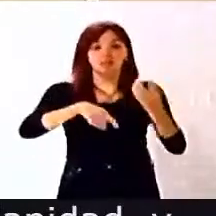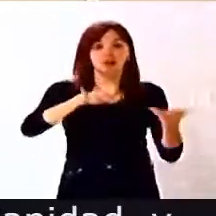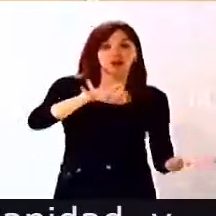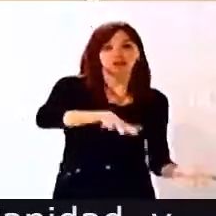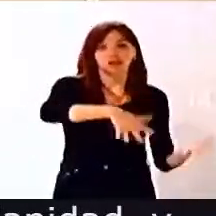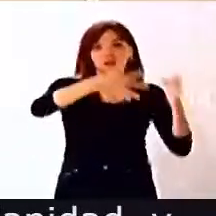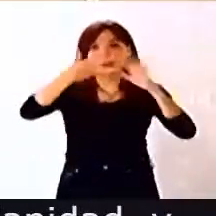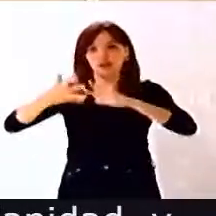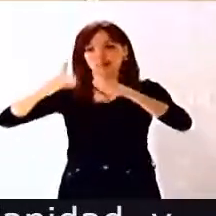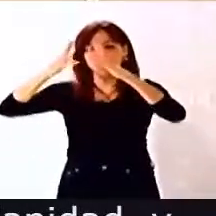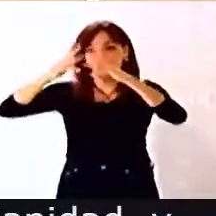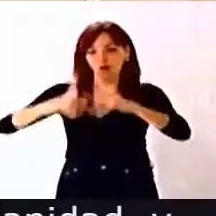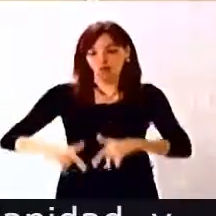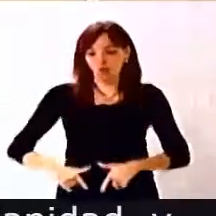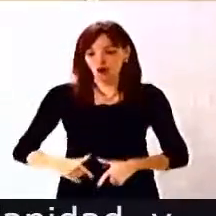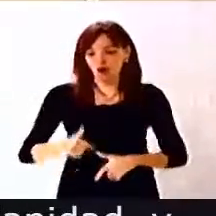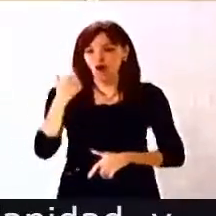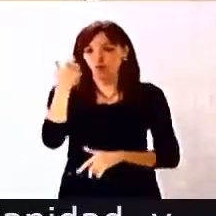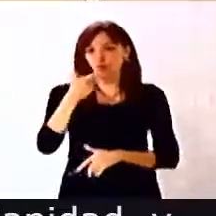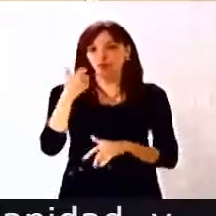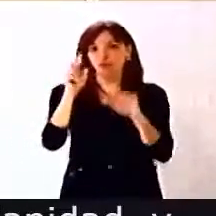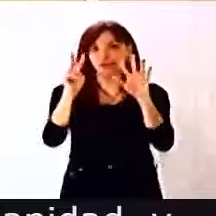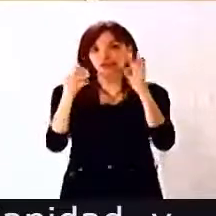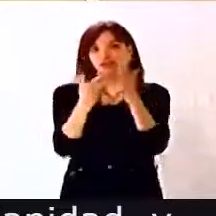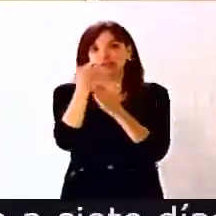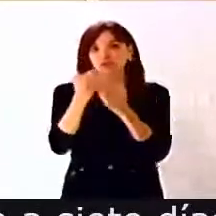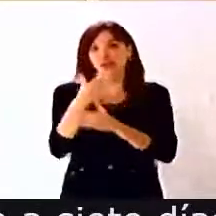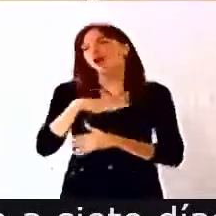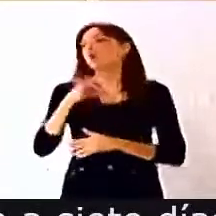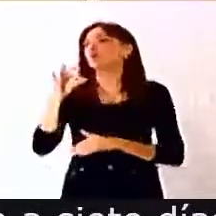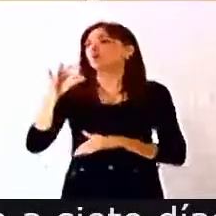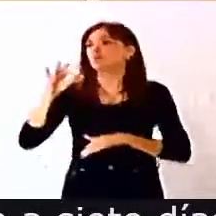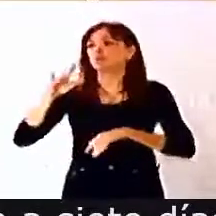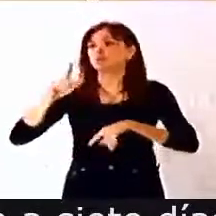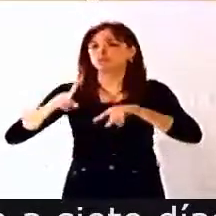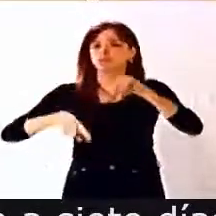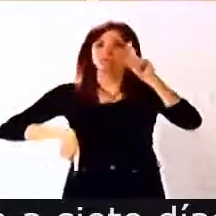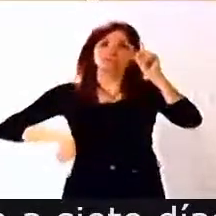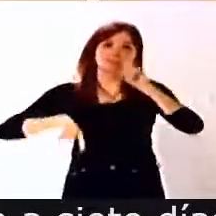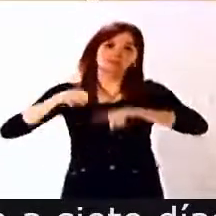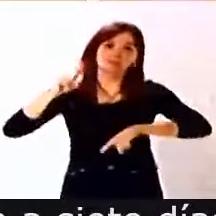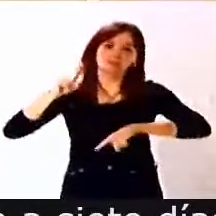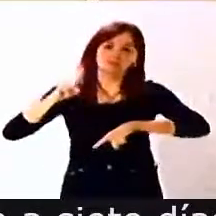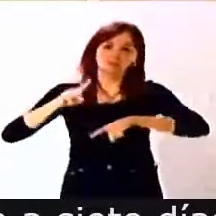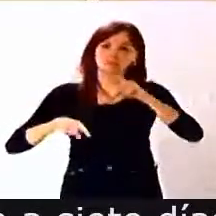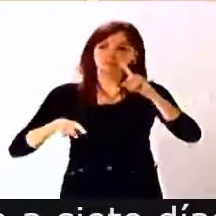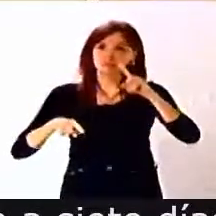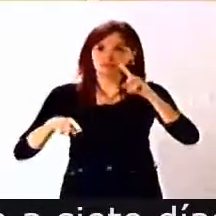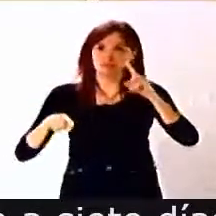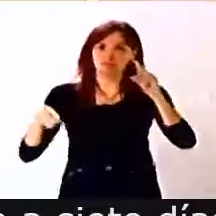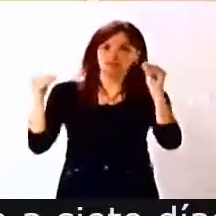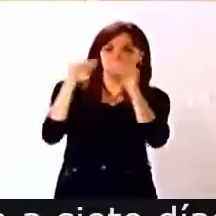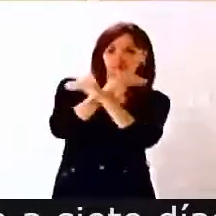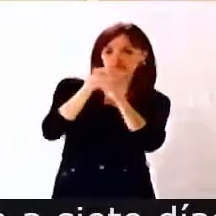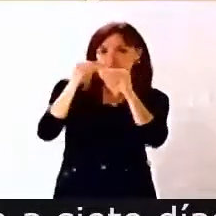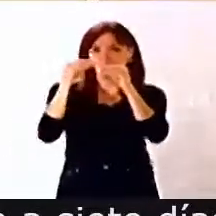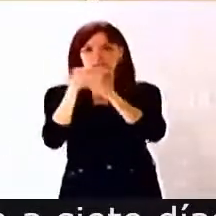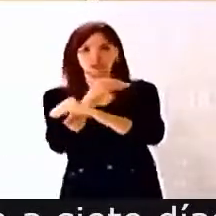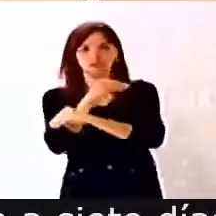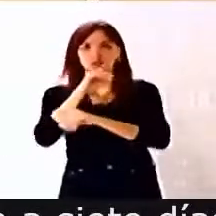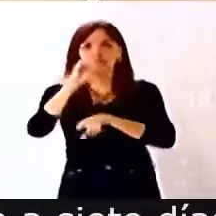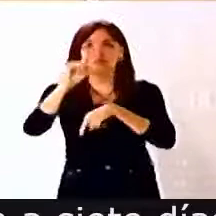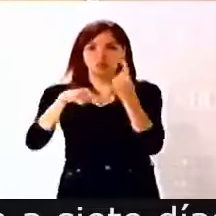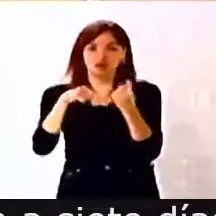días, puede existir algún baile de números que luego tienen que ir rescatando. Si ve los datos